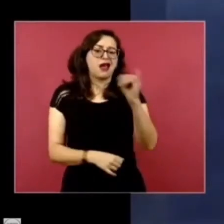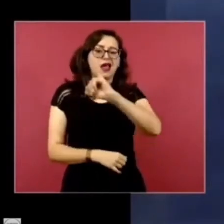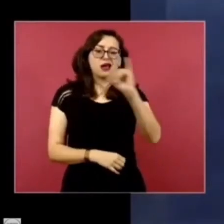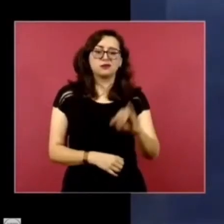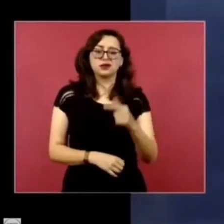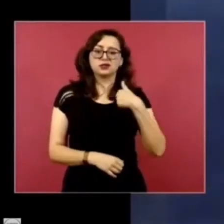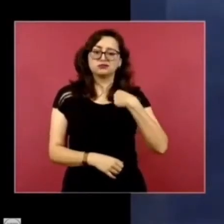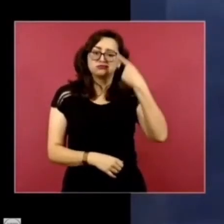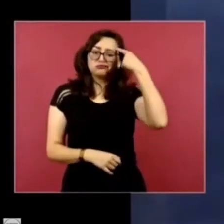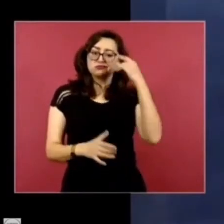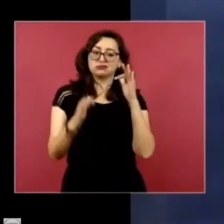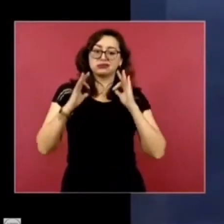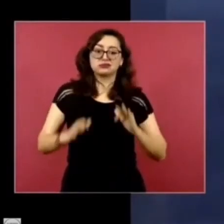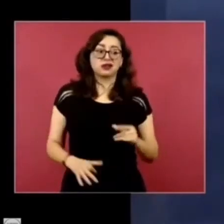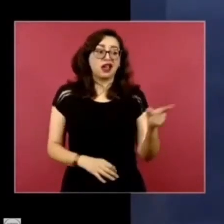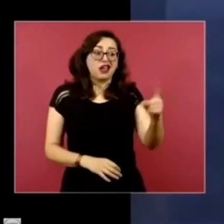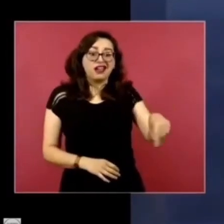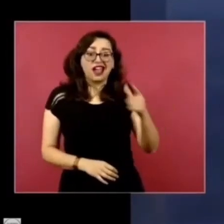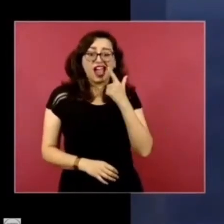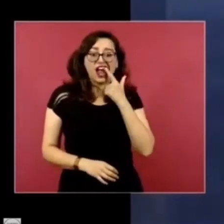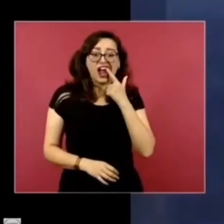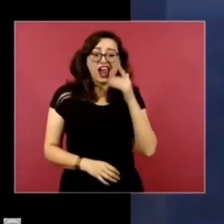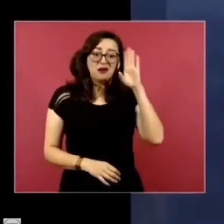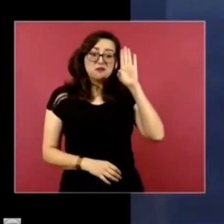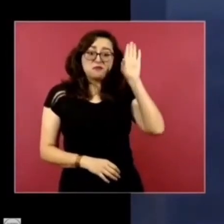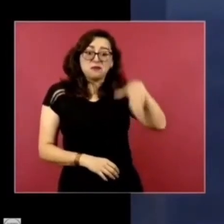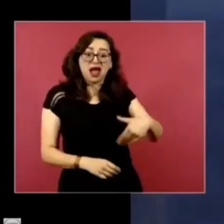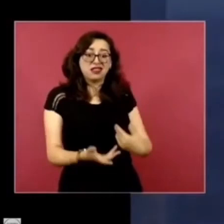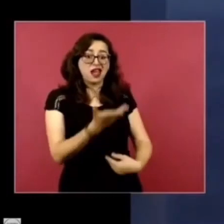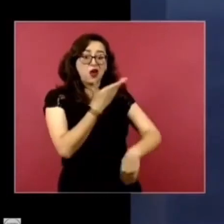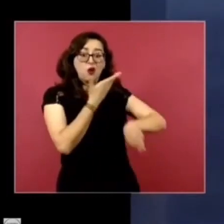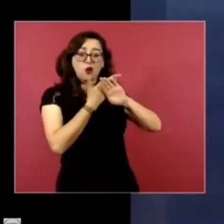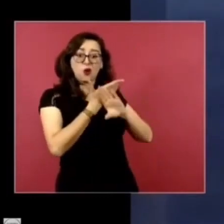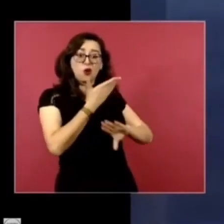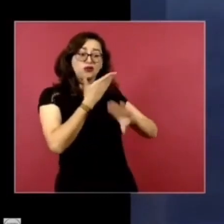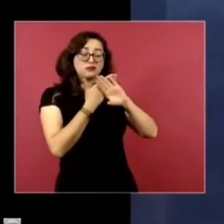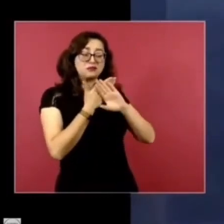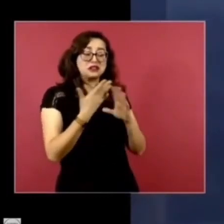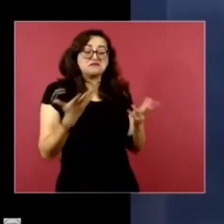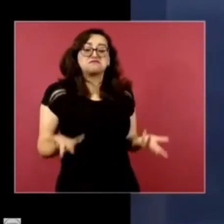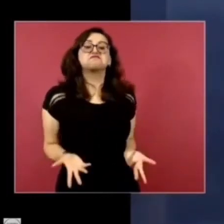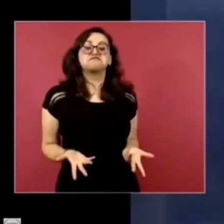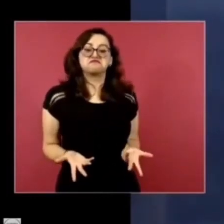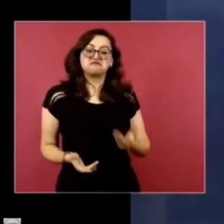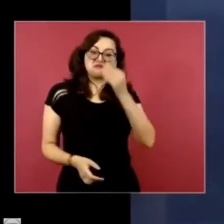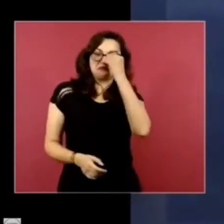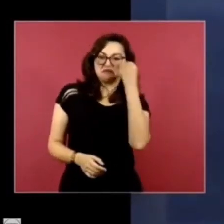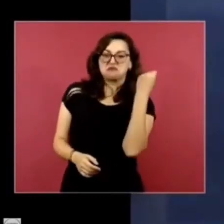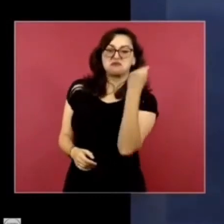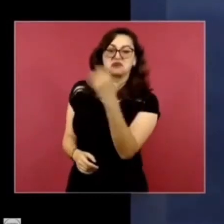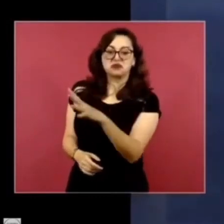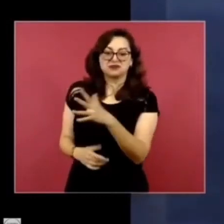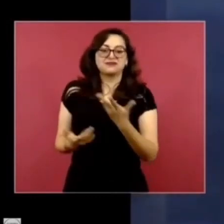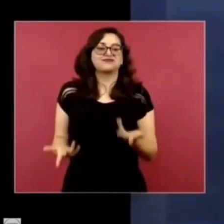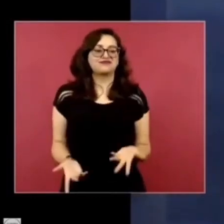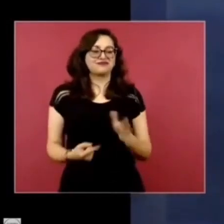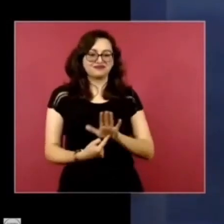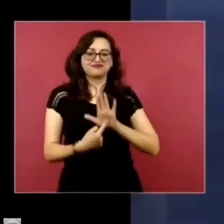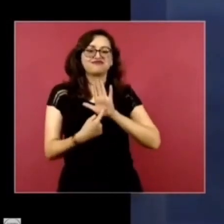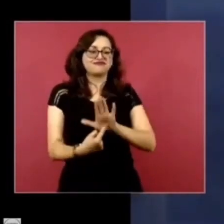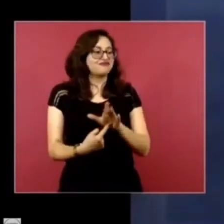una maniobra para hacerme a un lado. Están actuando de manera arbitraria. Esto lo que demuestra es que en vez de